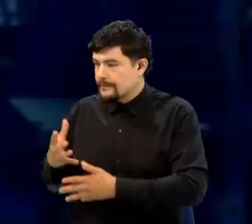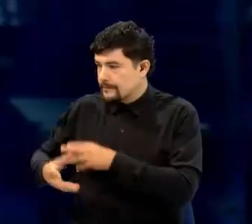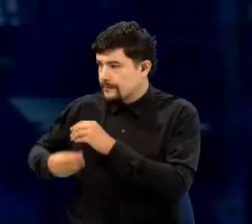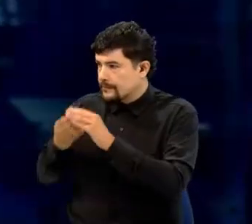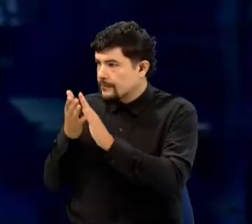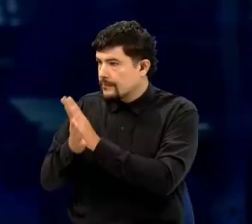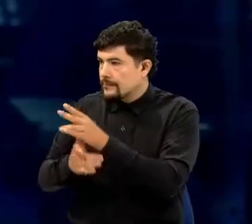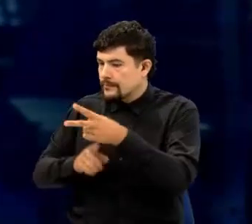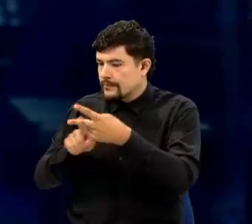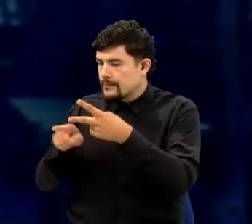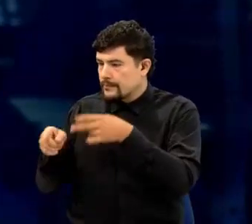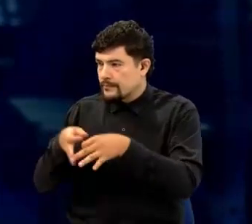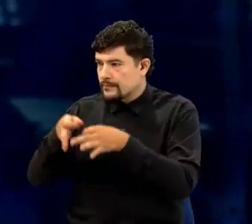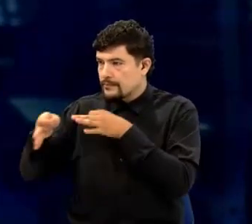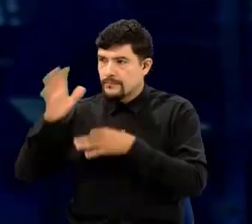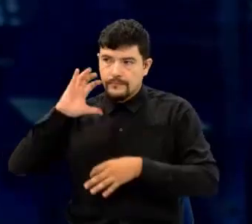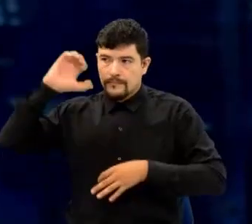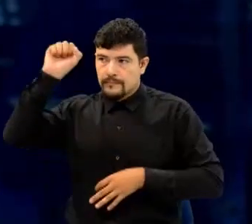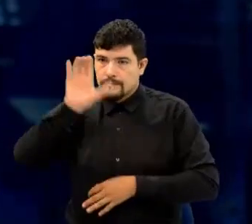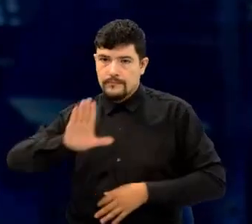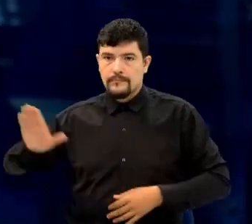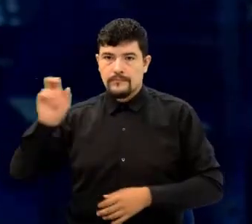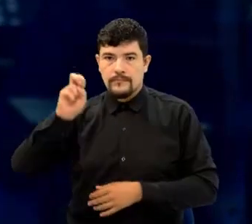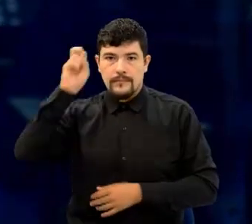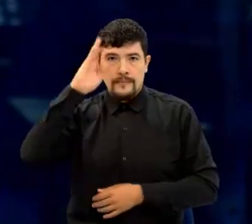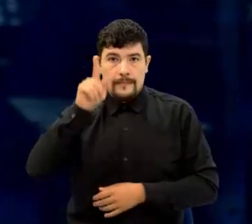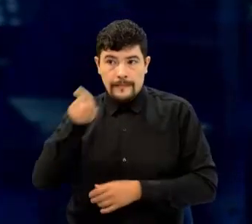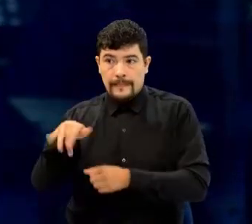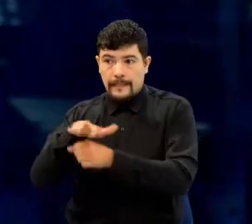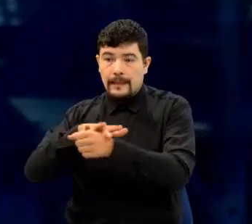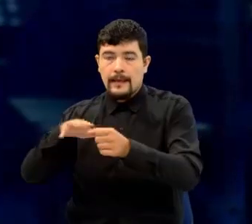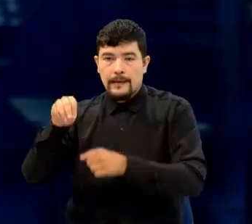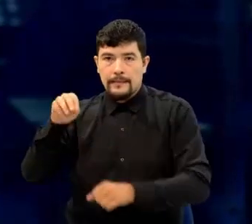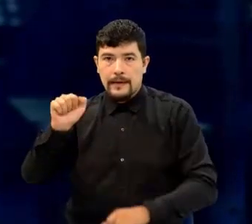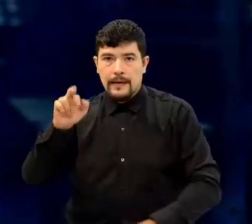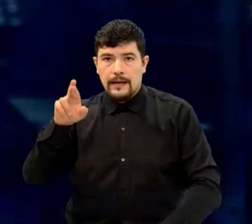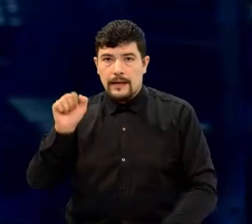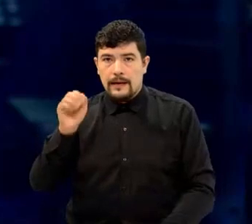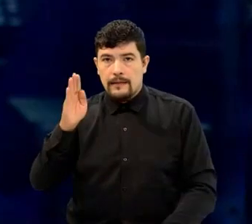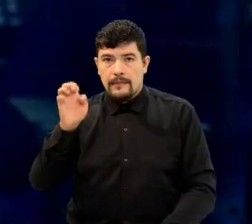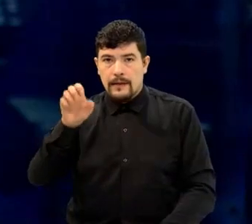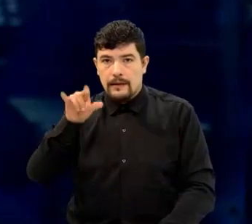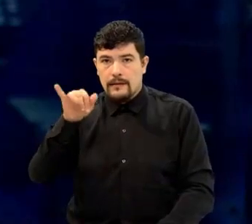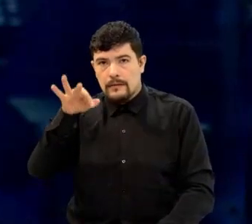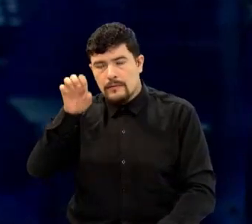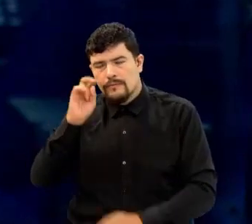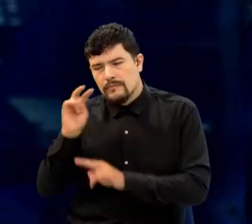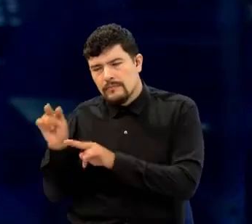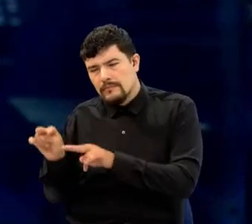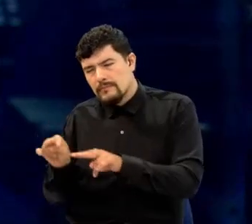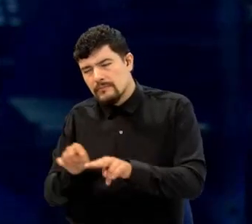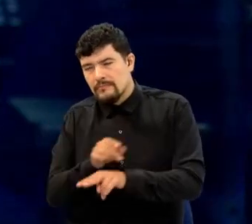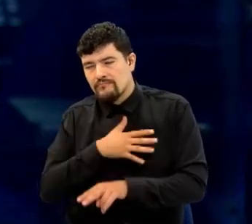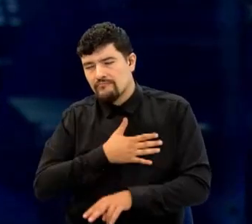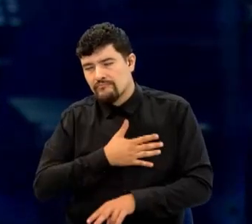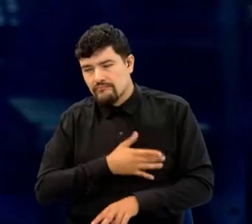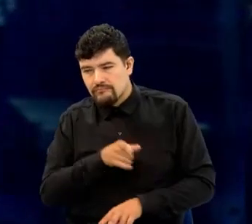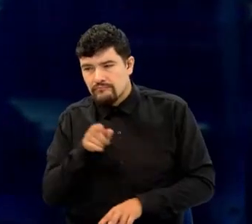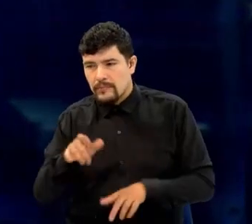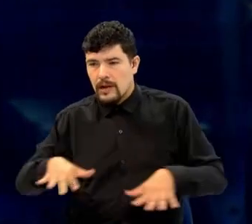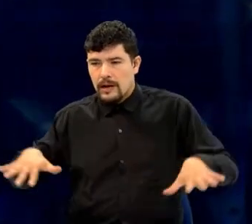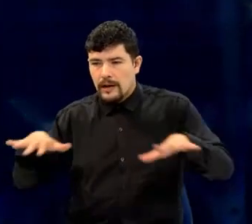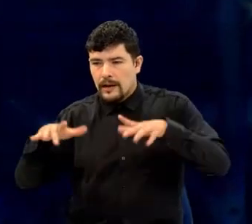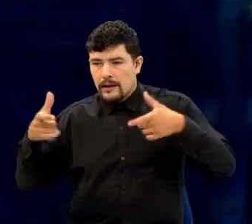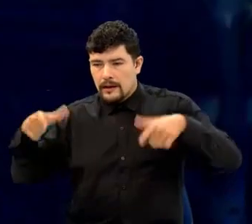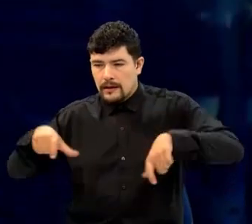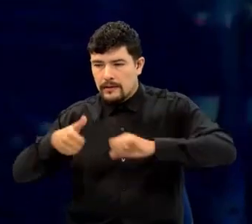Seguimos con información de Ocaña, norte de Santander, porque habitantes del barrio El Maravelito ven con nostalgia el mal estado en el que se encuentra el escenario deportivo